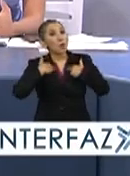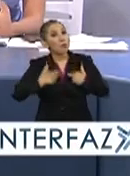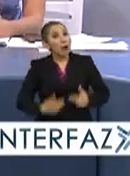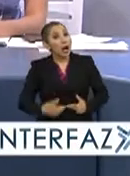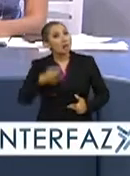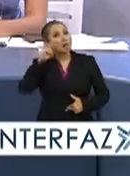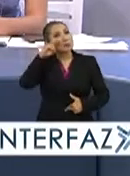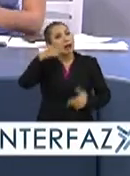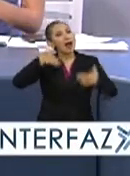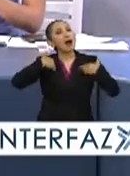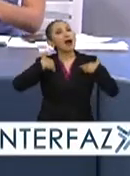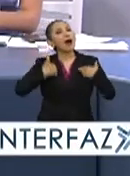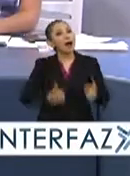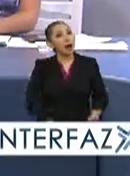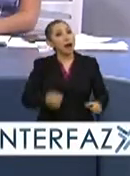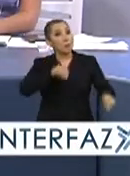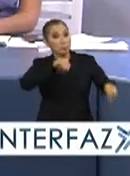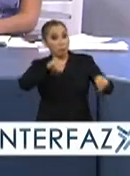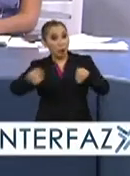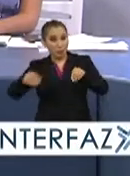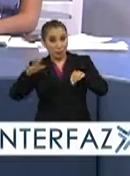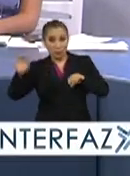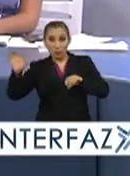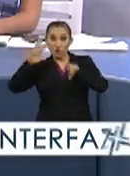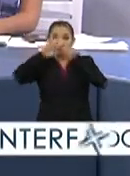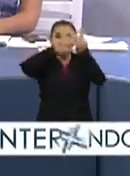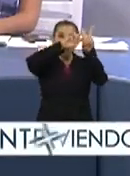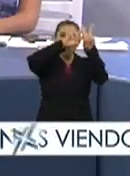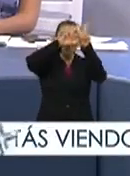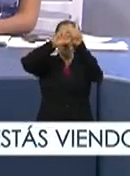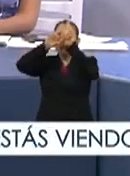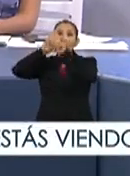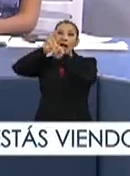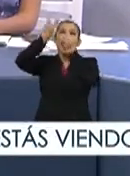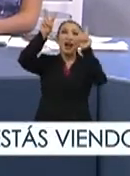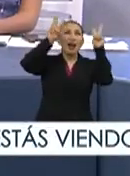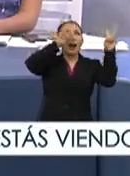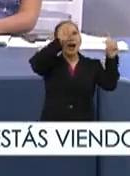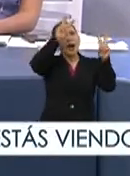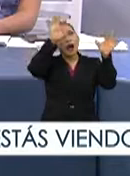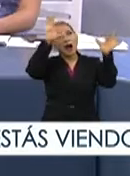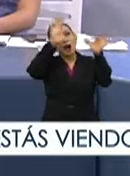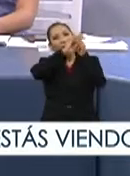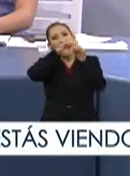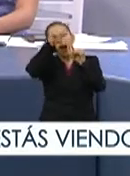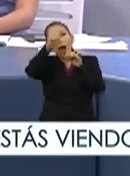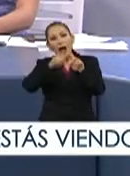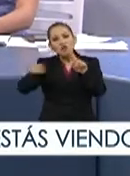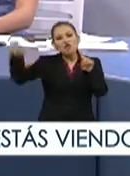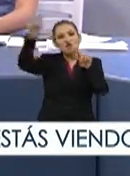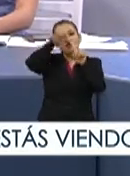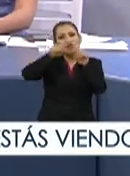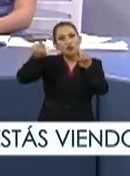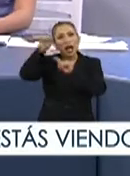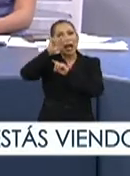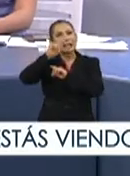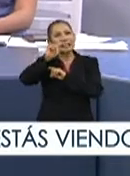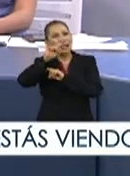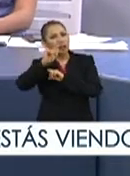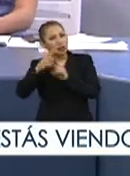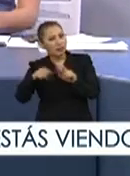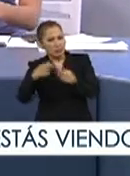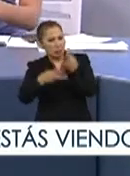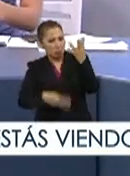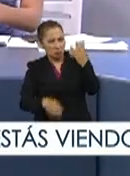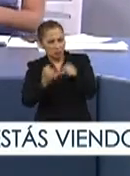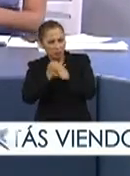también lograron entender que el movimiento de las estrellas en el firmamento estaba unido al ciclo de las estaciones y muchos otros